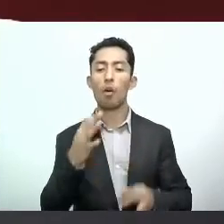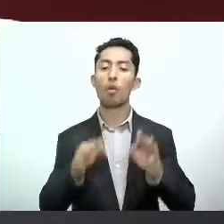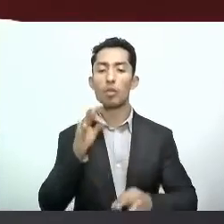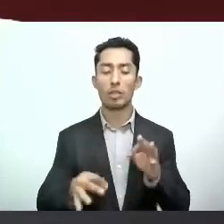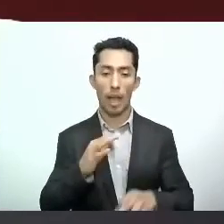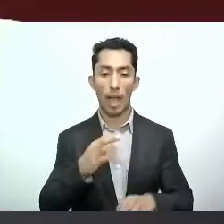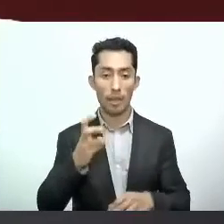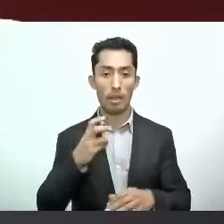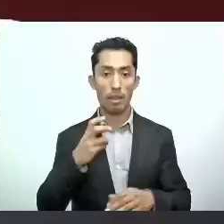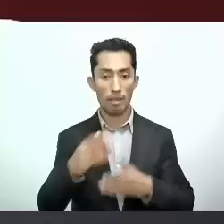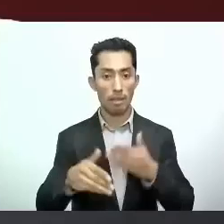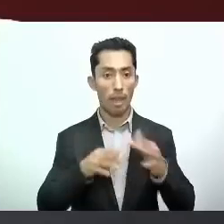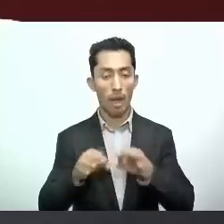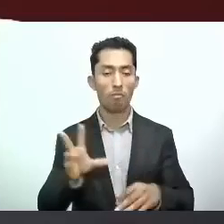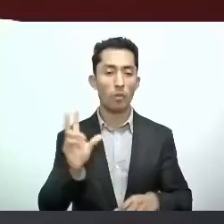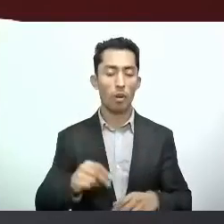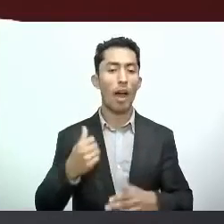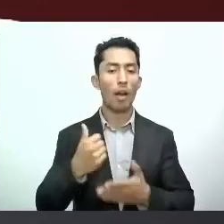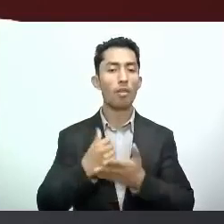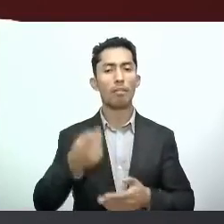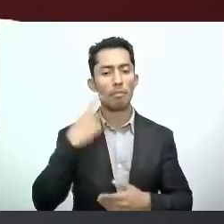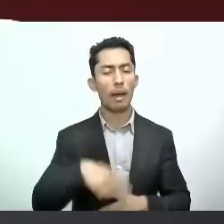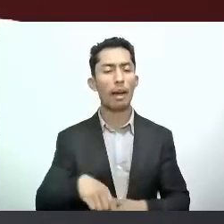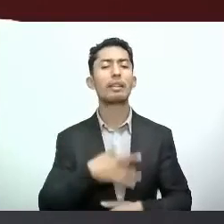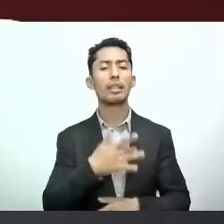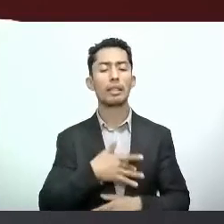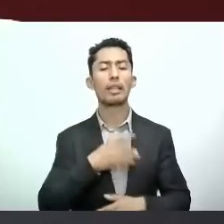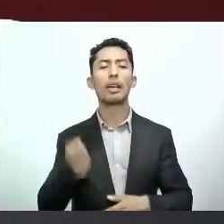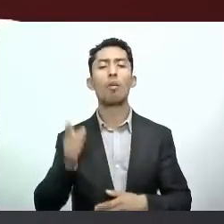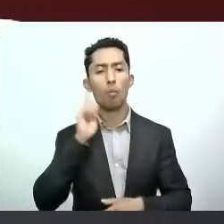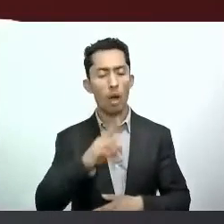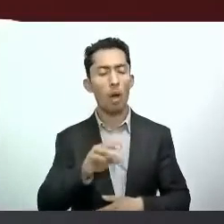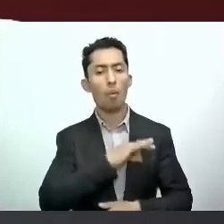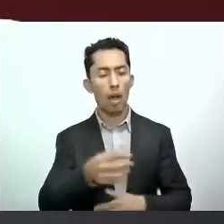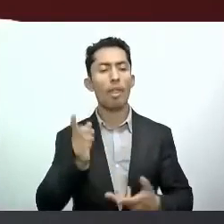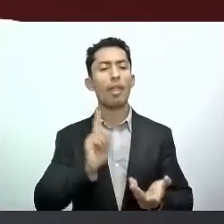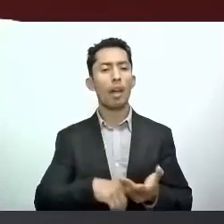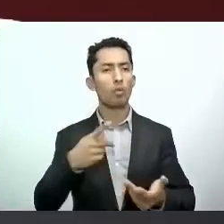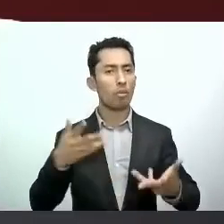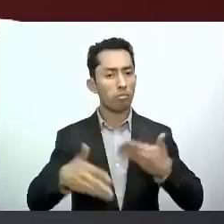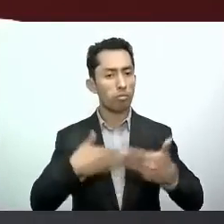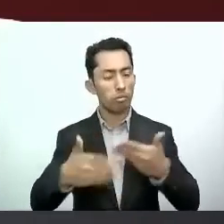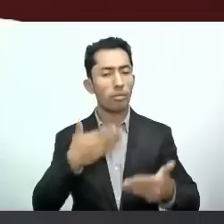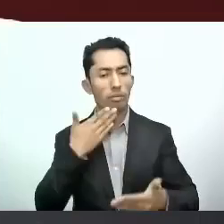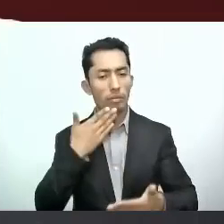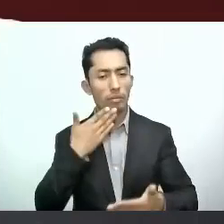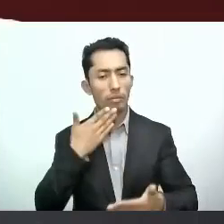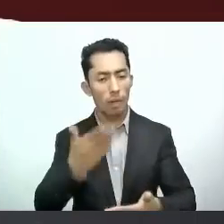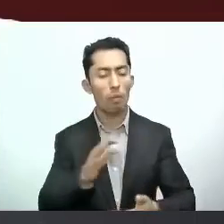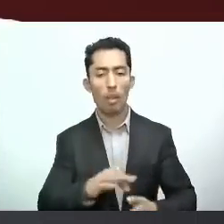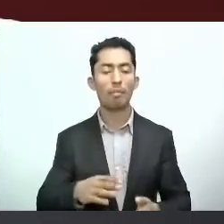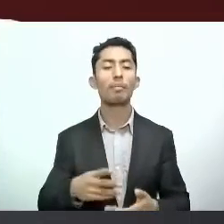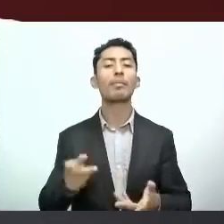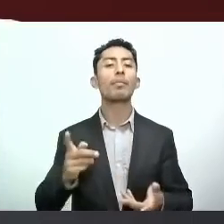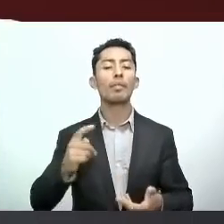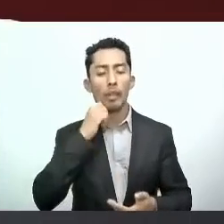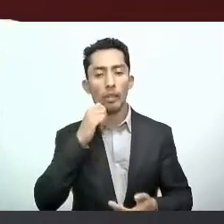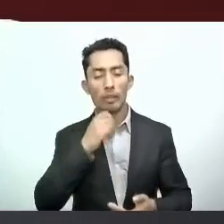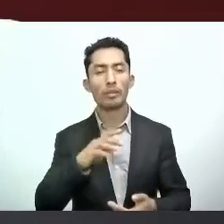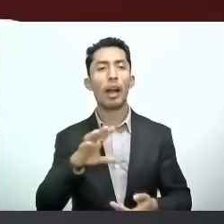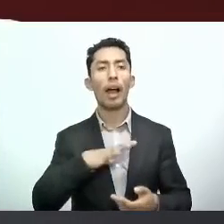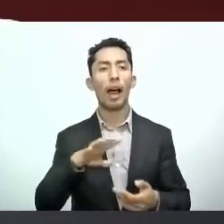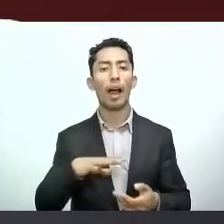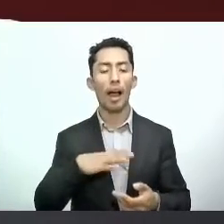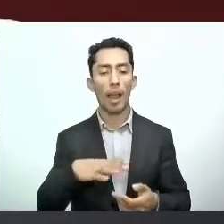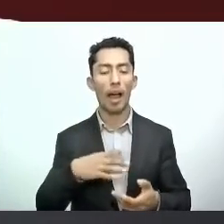trabajando y que permita también de alguna manera que las mujeres puedan desarrollarse sin estar asumiendo incluso estas dobles